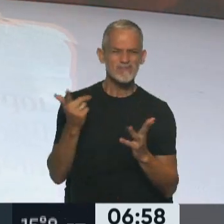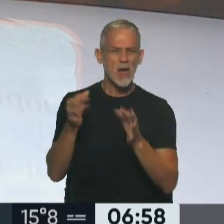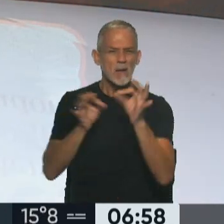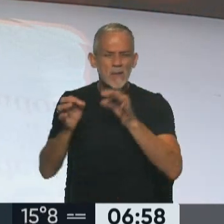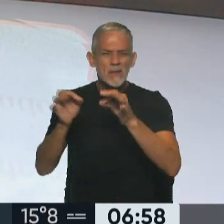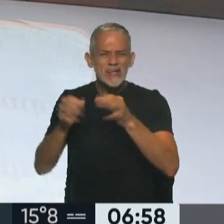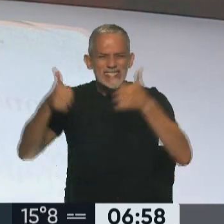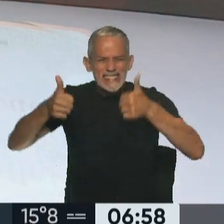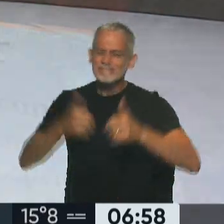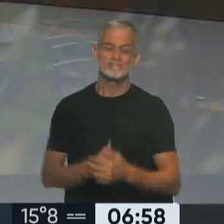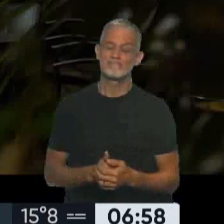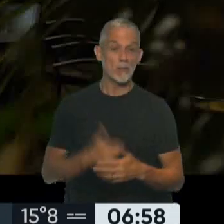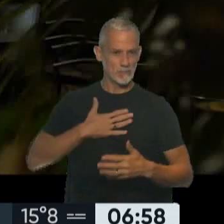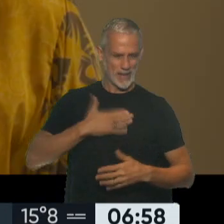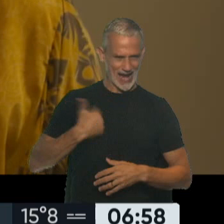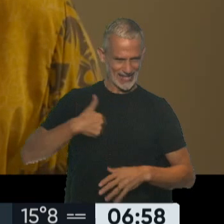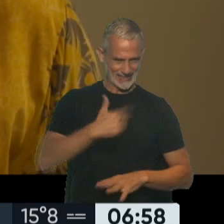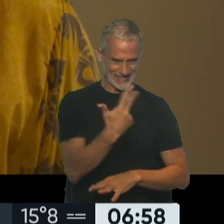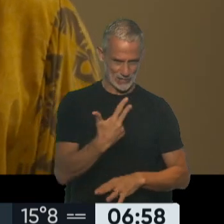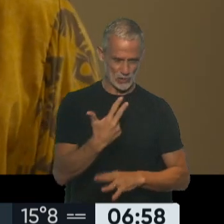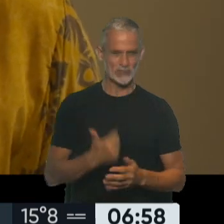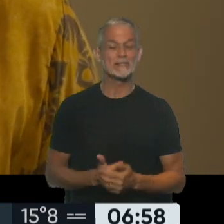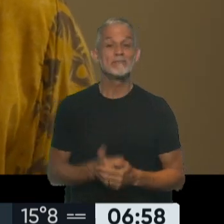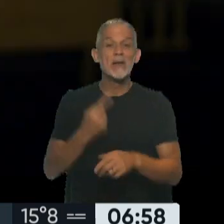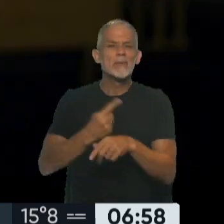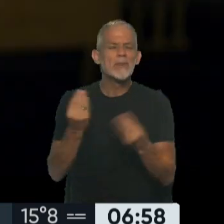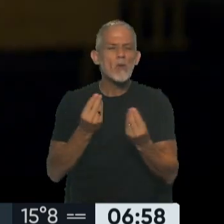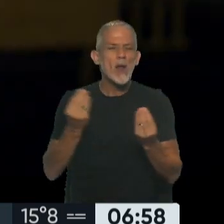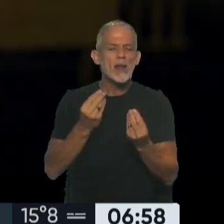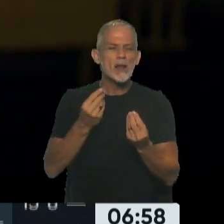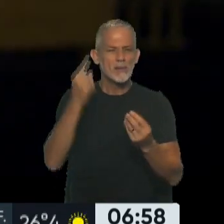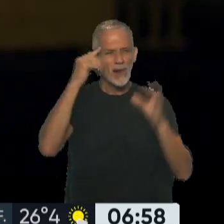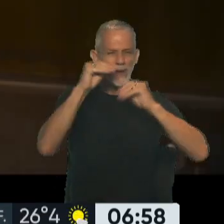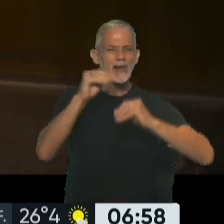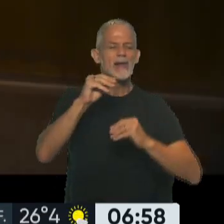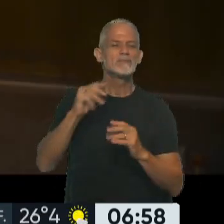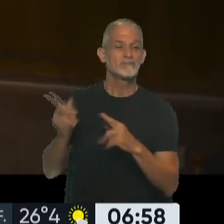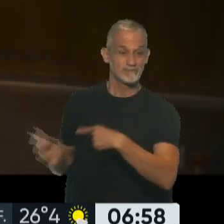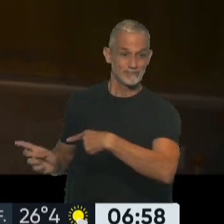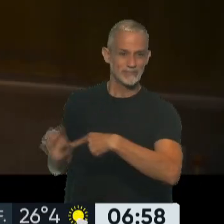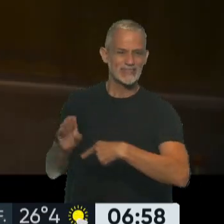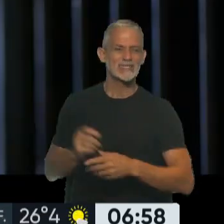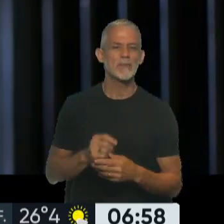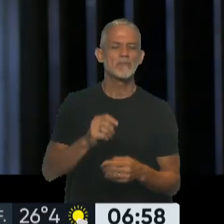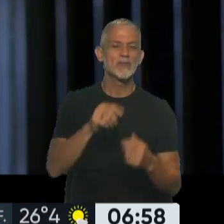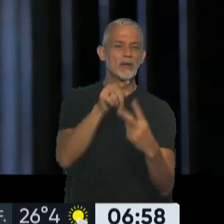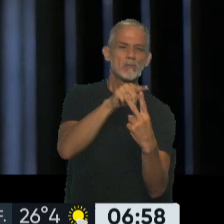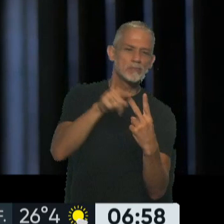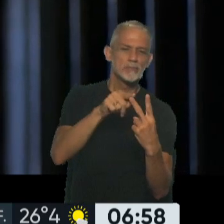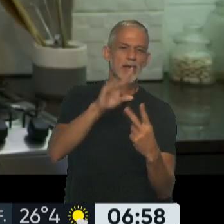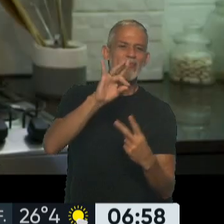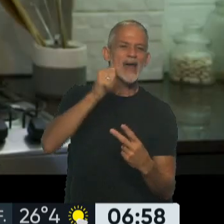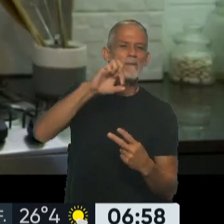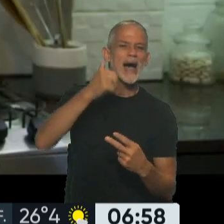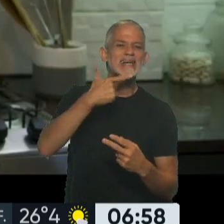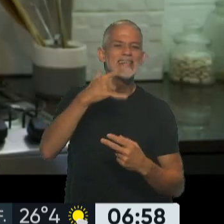Pero arrancamos con las nuestras, con el cine argentino. La primera de ellas es una ficción, Luces Azules. Ernesto Larrece y Claudio Dapasano, ahí los tenías